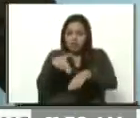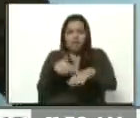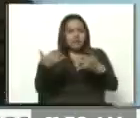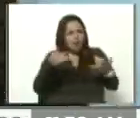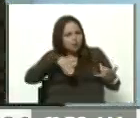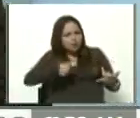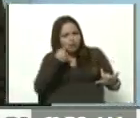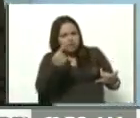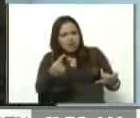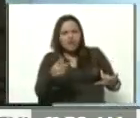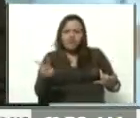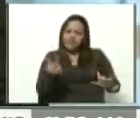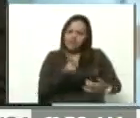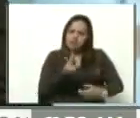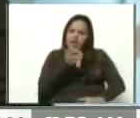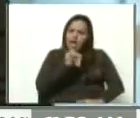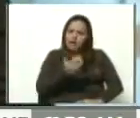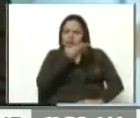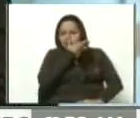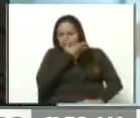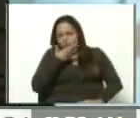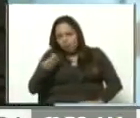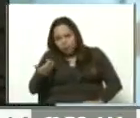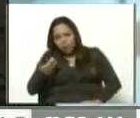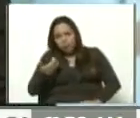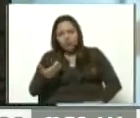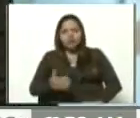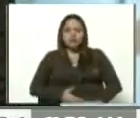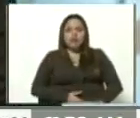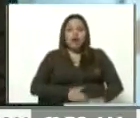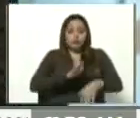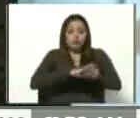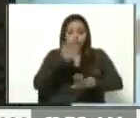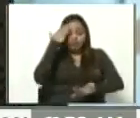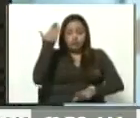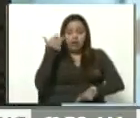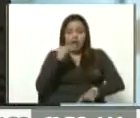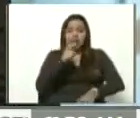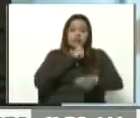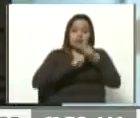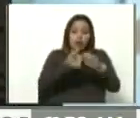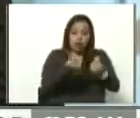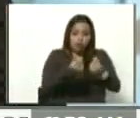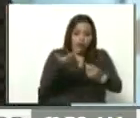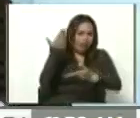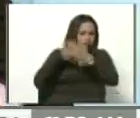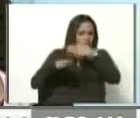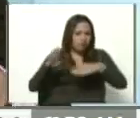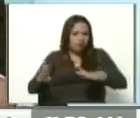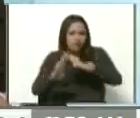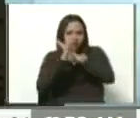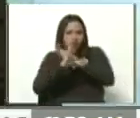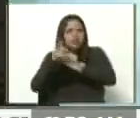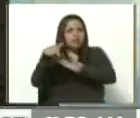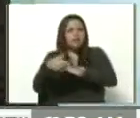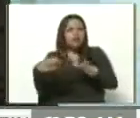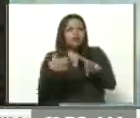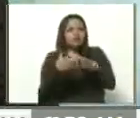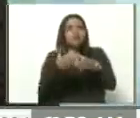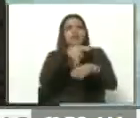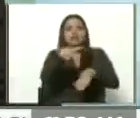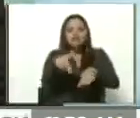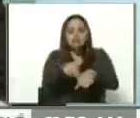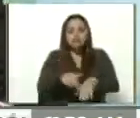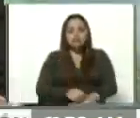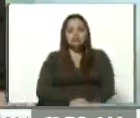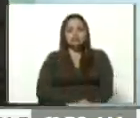podemos decir que Venezuela, en esta afectación, daño que le han hecho a la economía, como parte de este bloqueo, inclusive de sectores nacionales